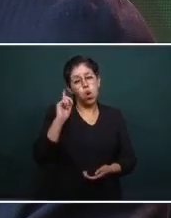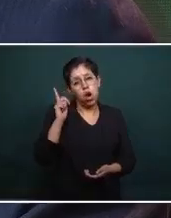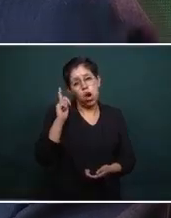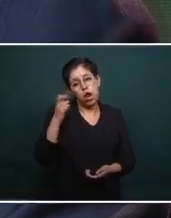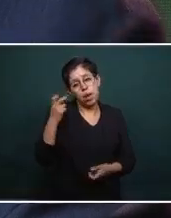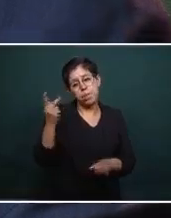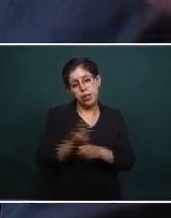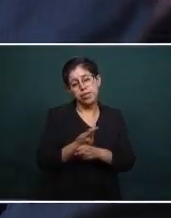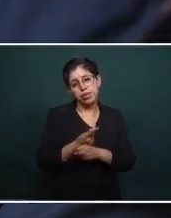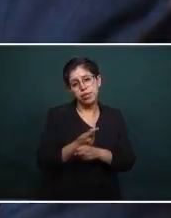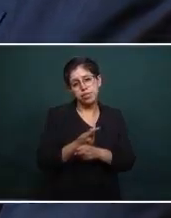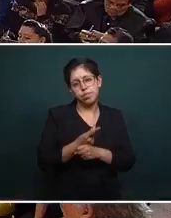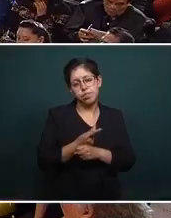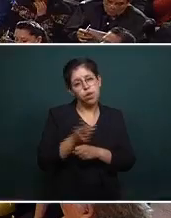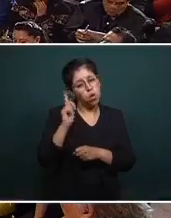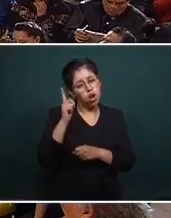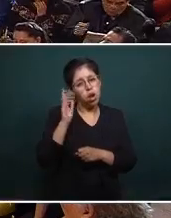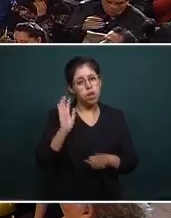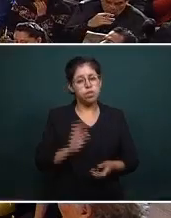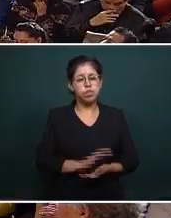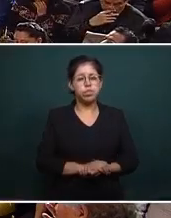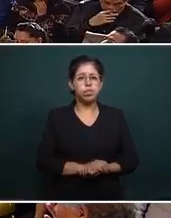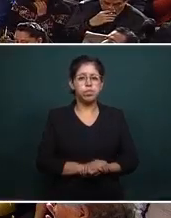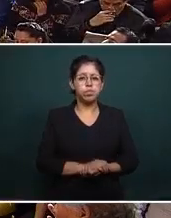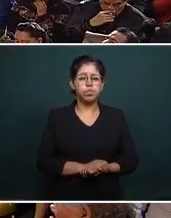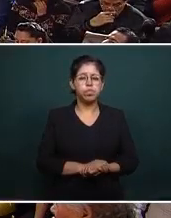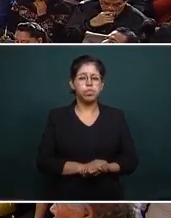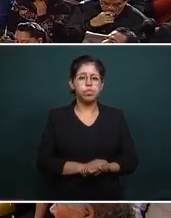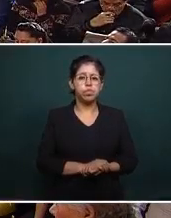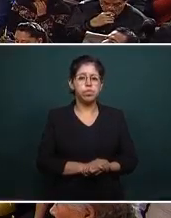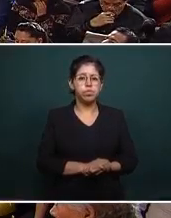suceda, y sin duda va a ser